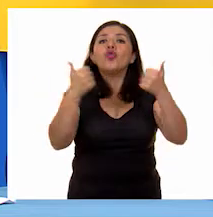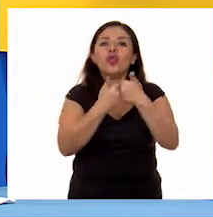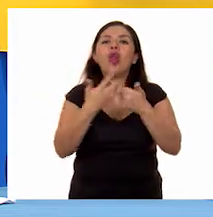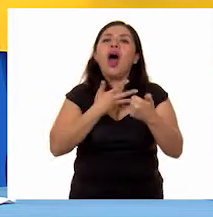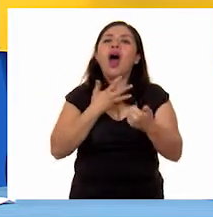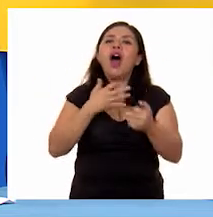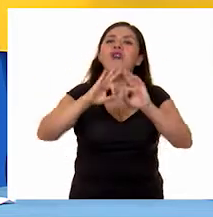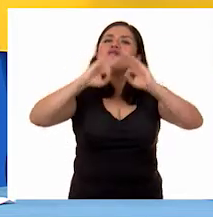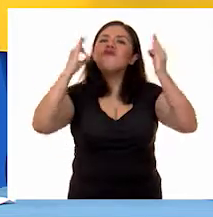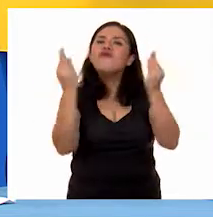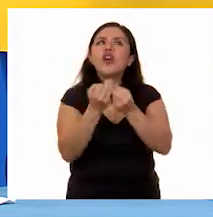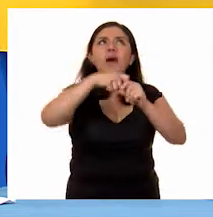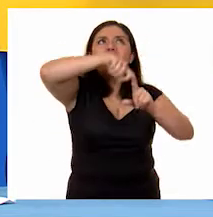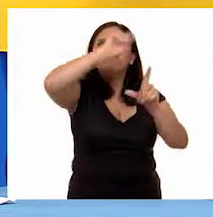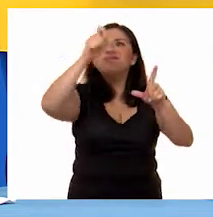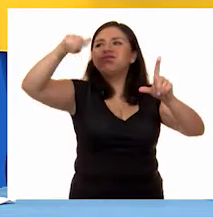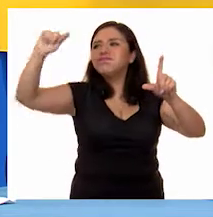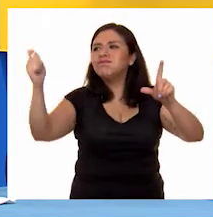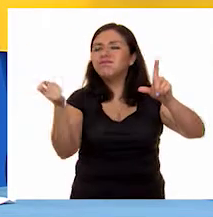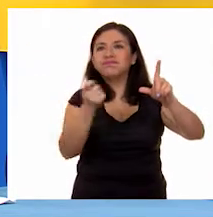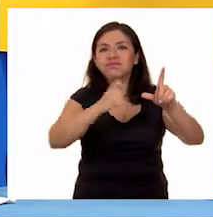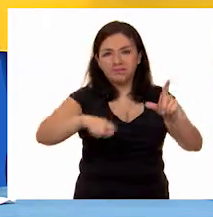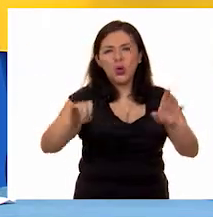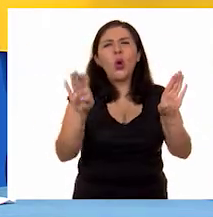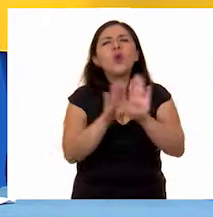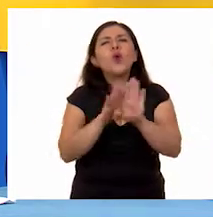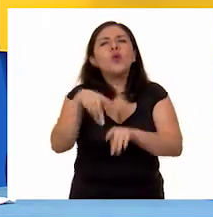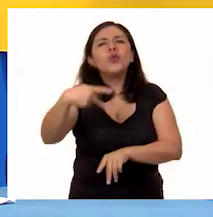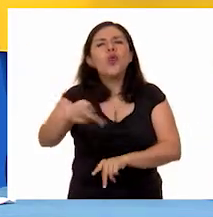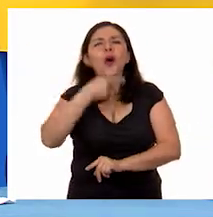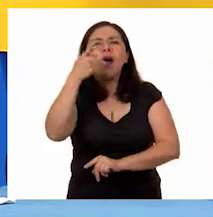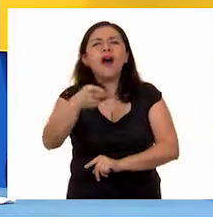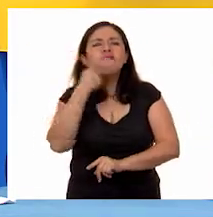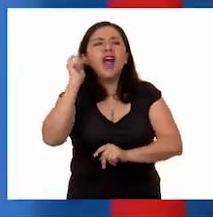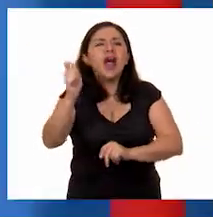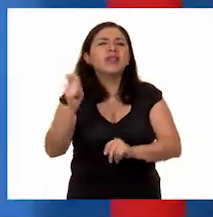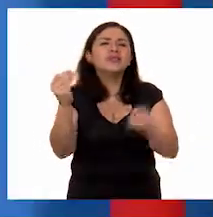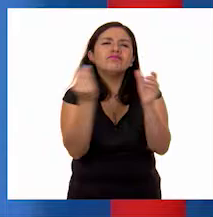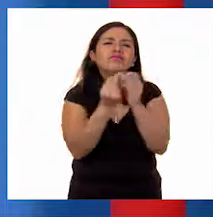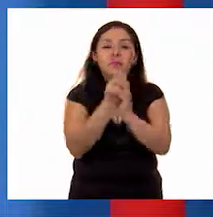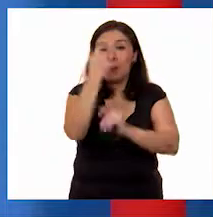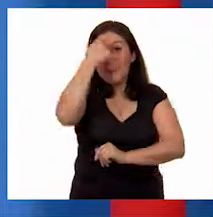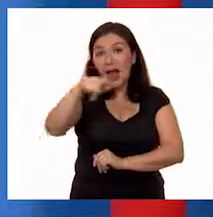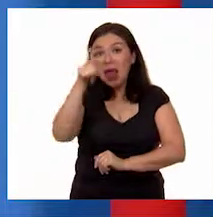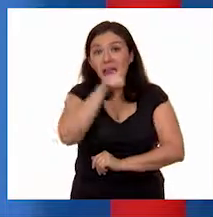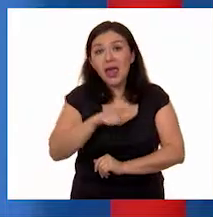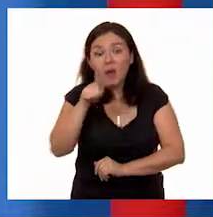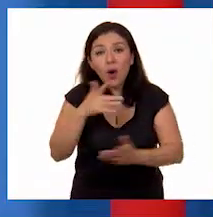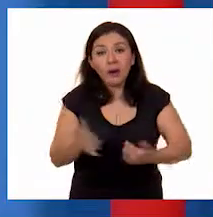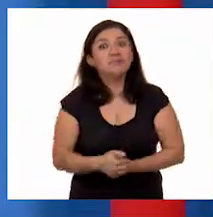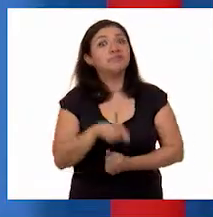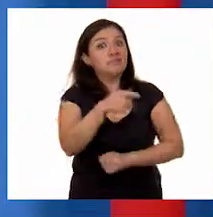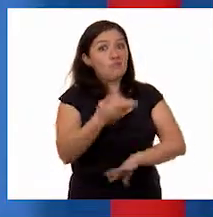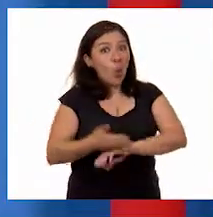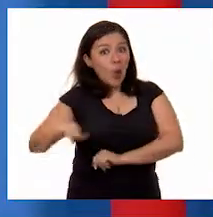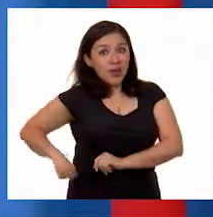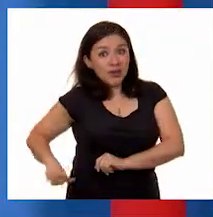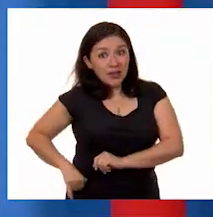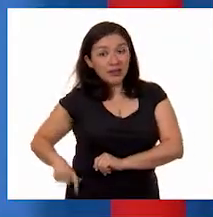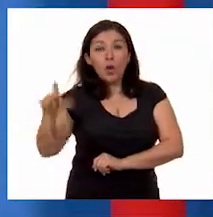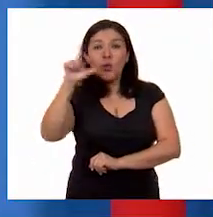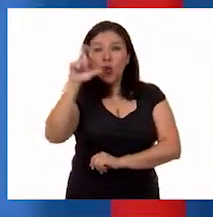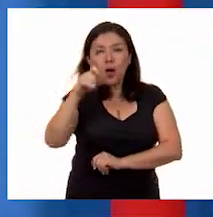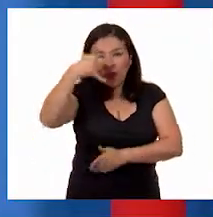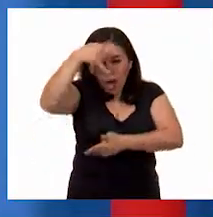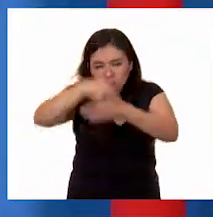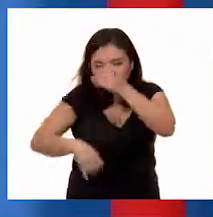página. ¿Qué me dices, María, del tipo de lenguaje? Eso fue muy interesante, Gaby, porque al explorar